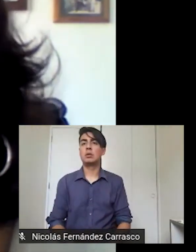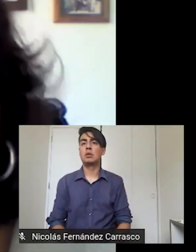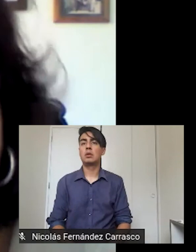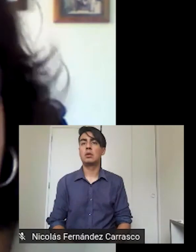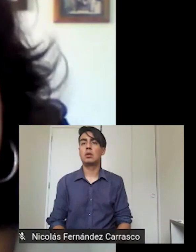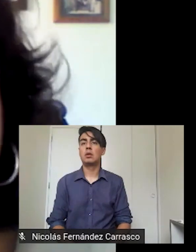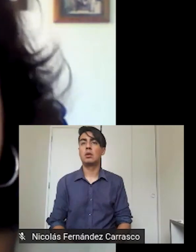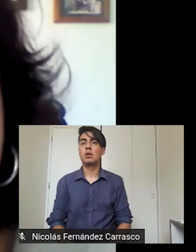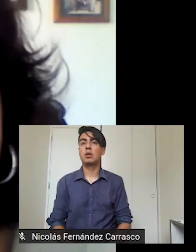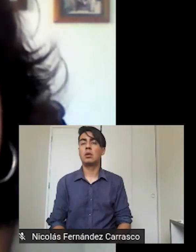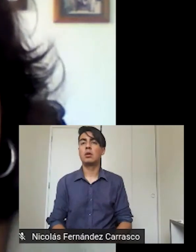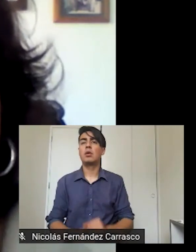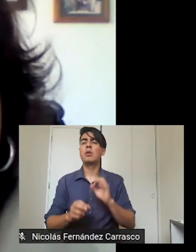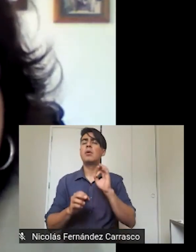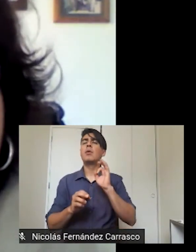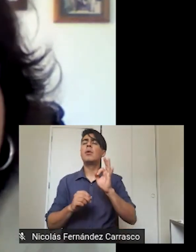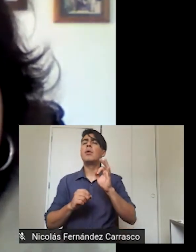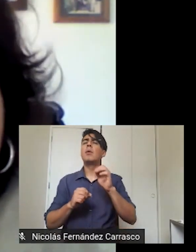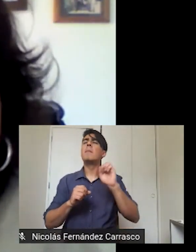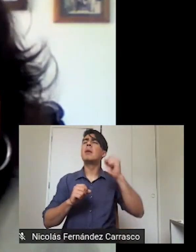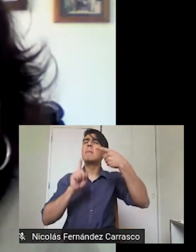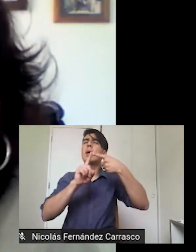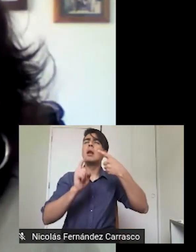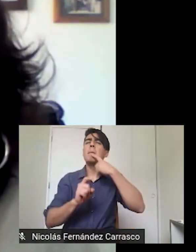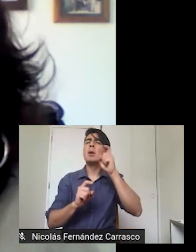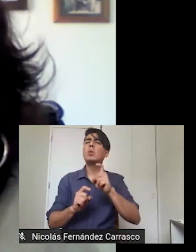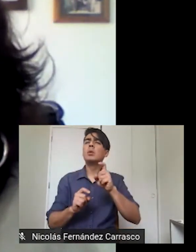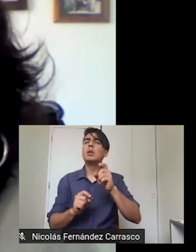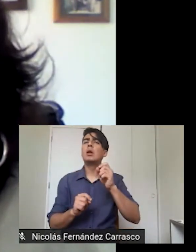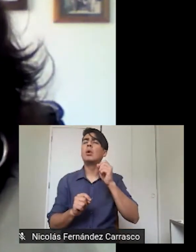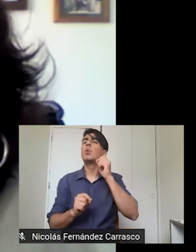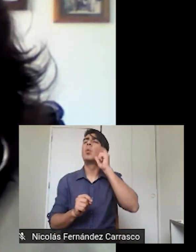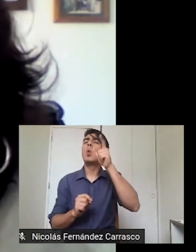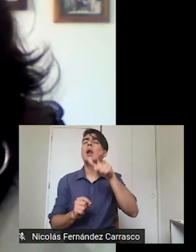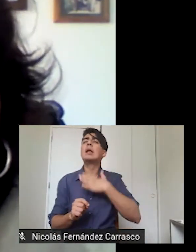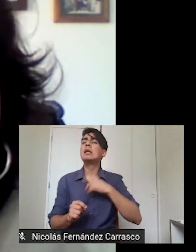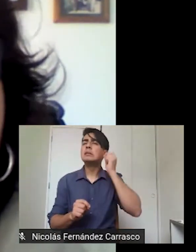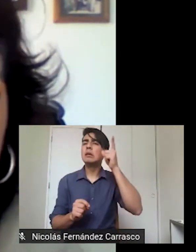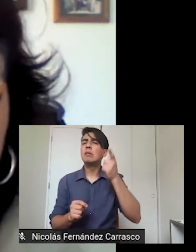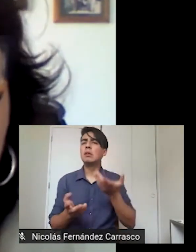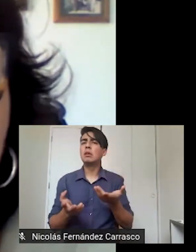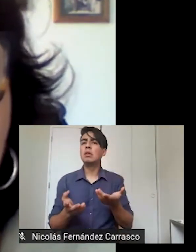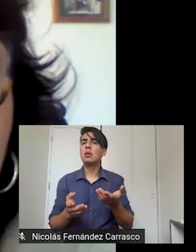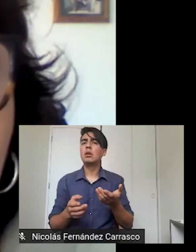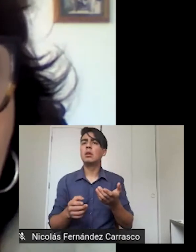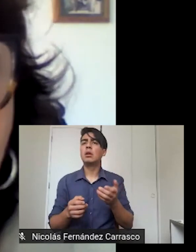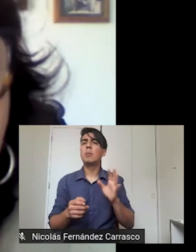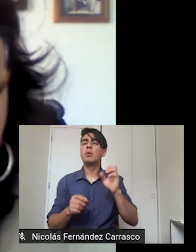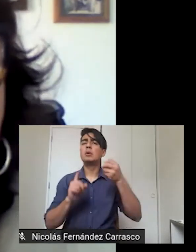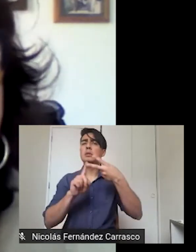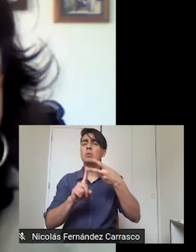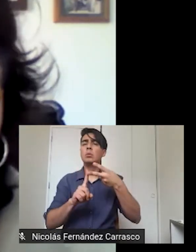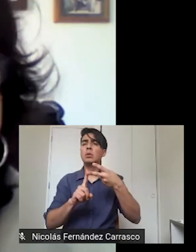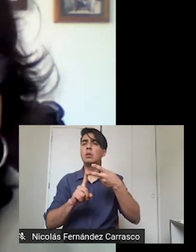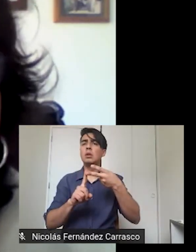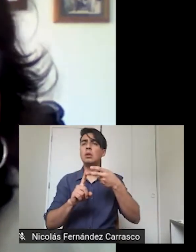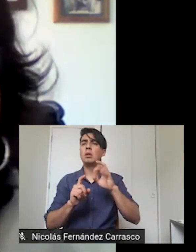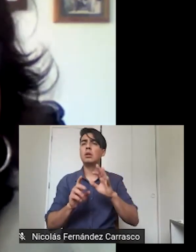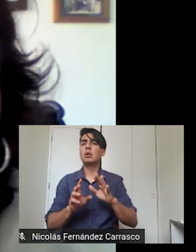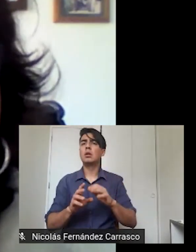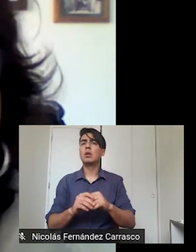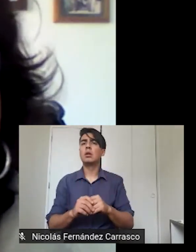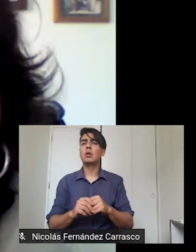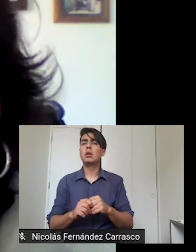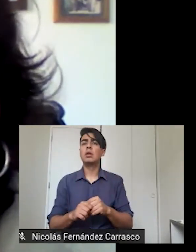¿O la otra, que a lo mejor era la segunda, es respecto, digamos, del liderazgo de los profesores?